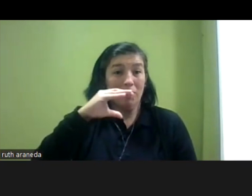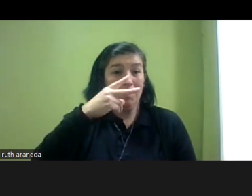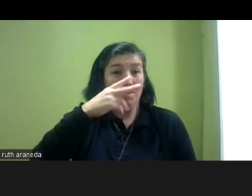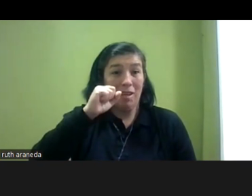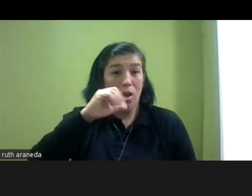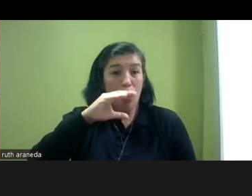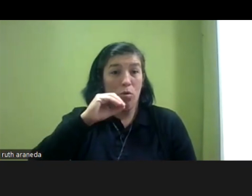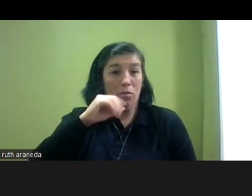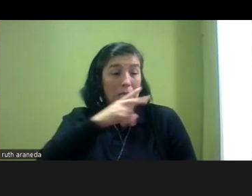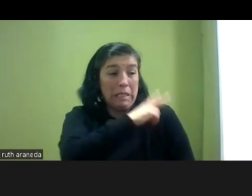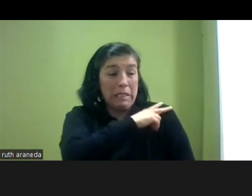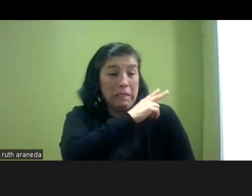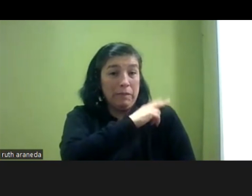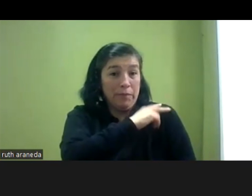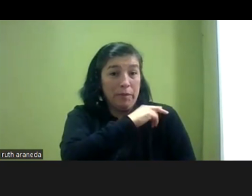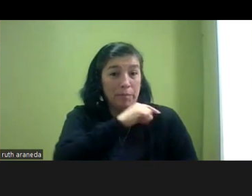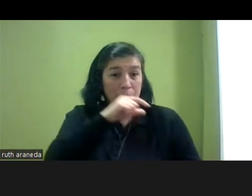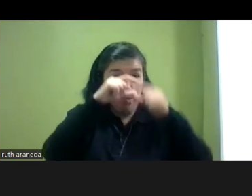Chaco,